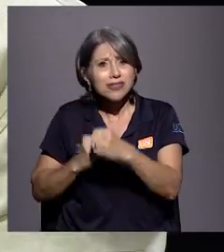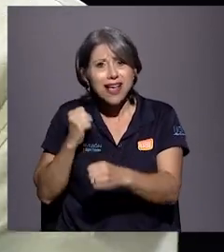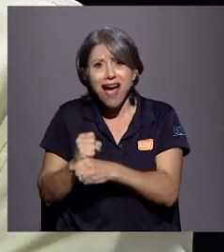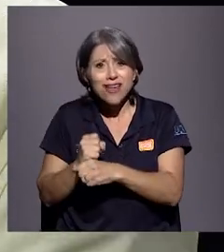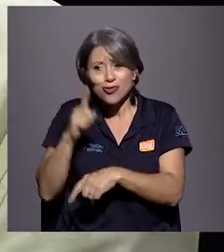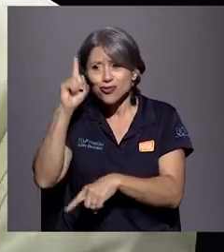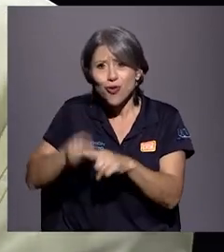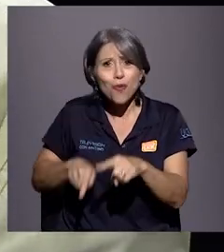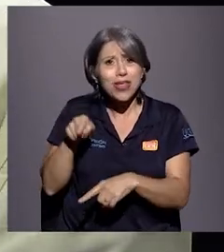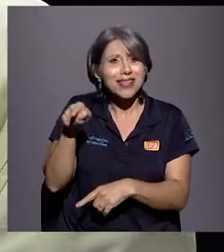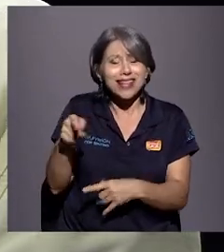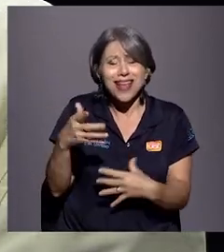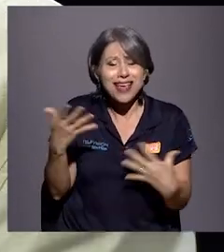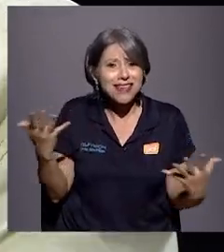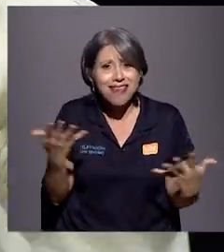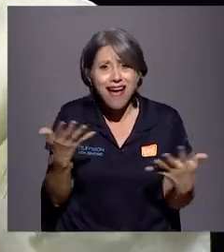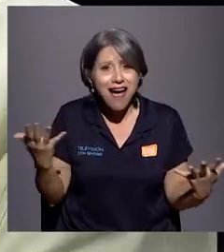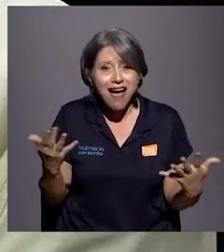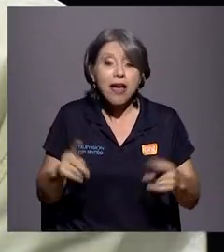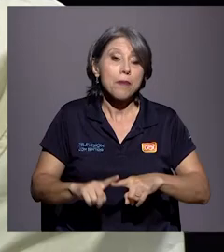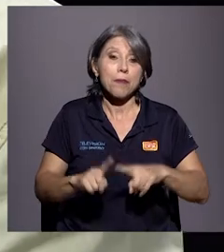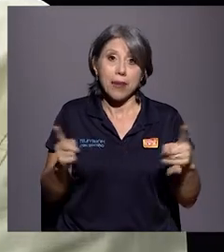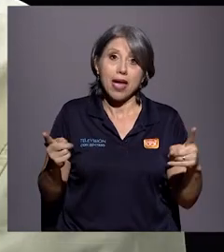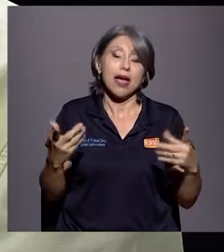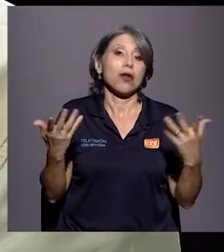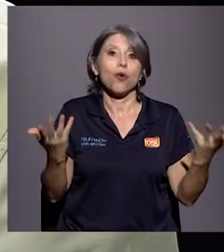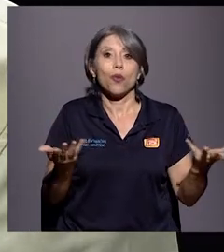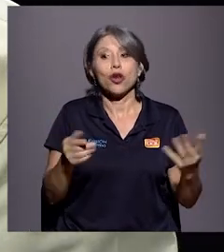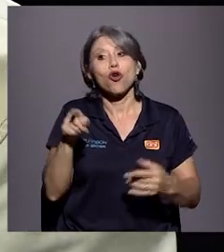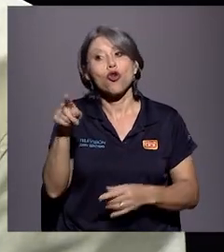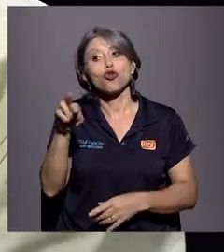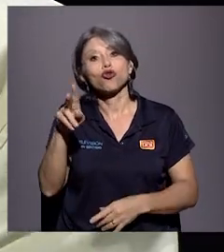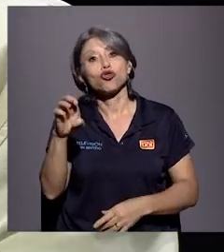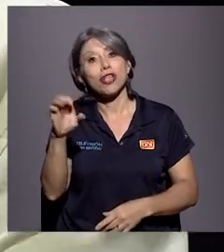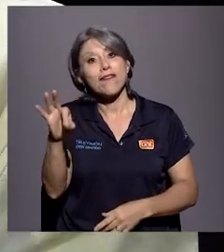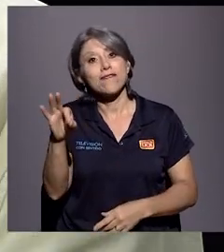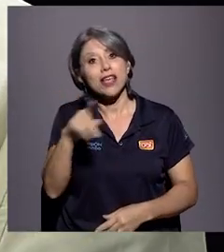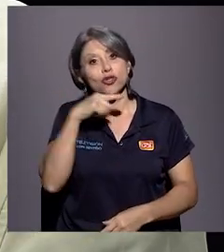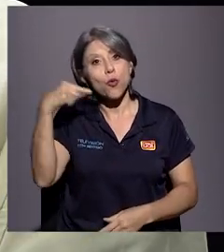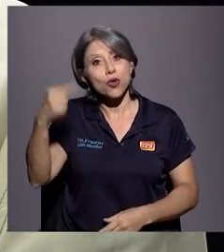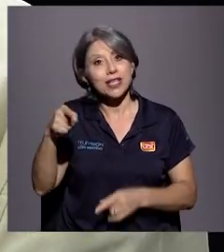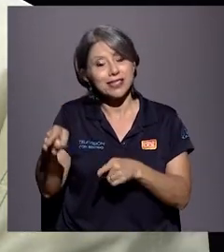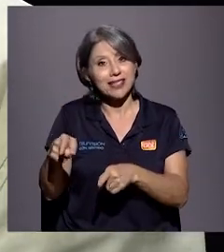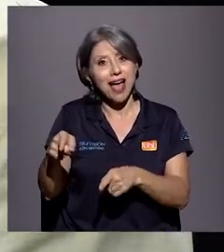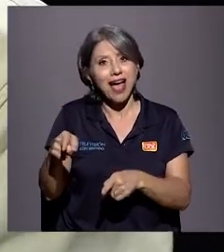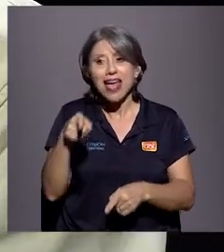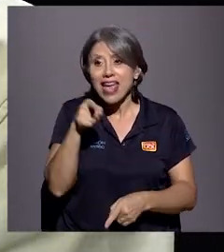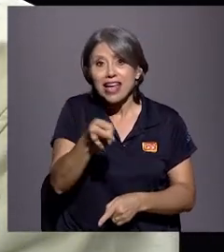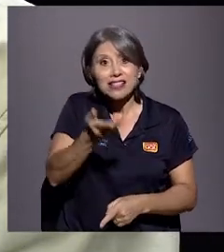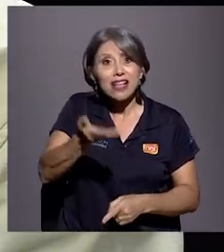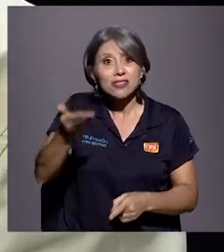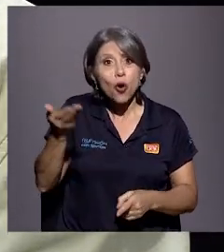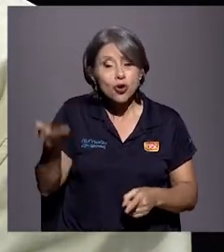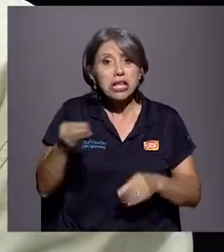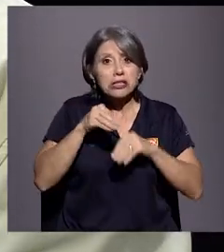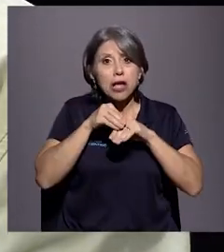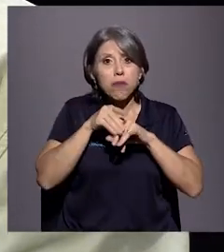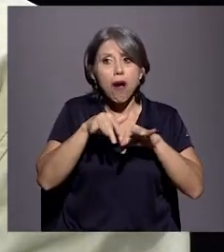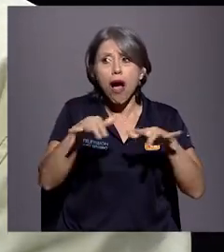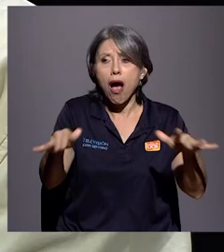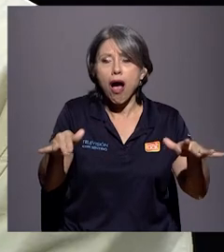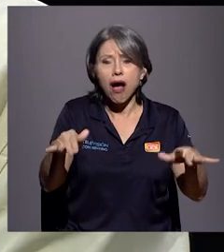pero se quedó viral. Sí. Dilma Rousseff es comunista. O sea, estas cosas son realmente